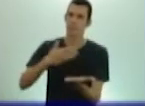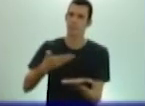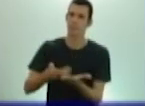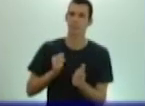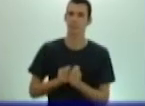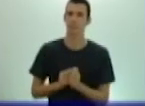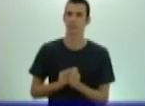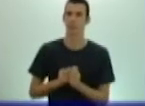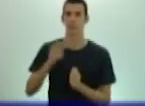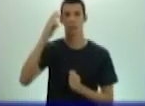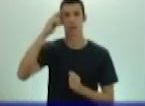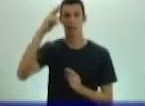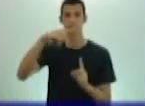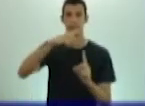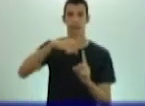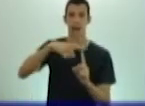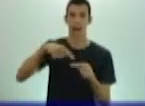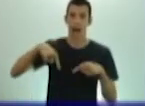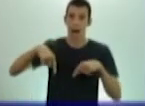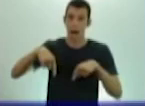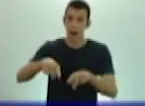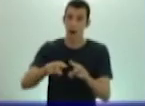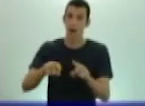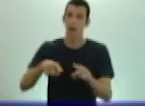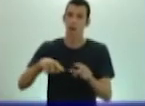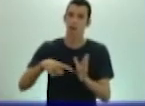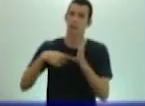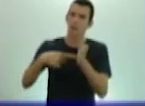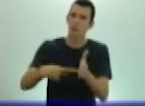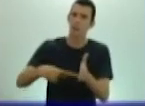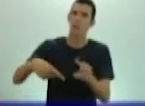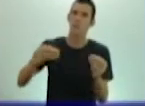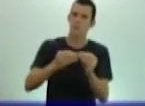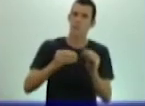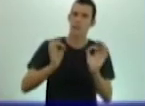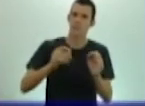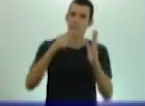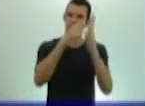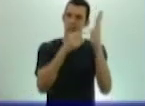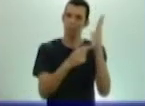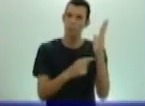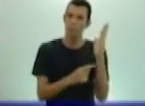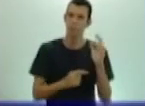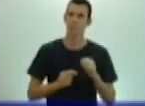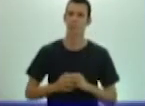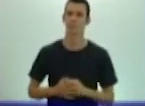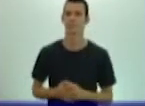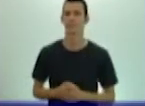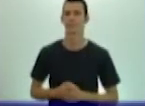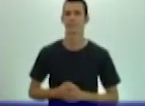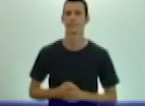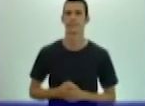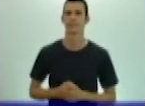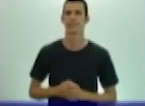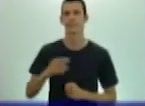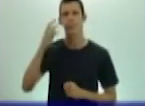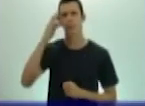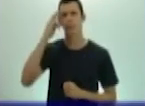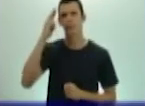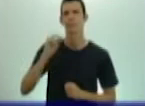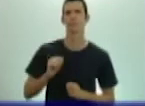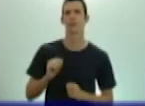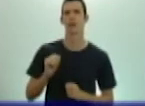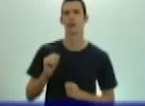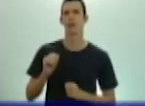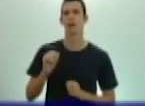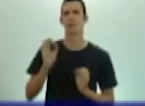que le vamos a orientar a continuación están relacionadas con estas medidas. Recuerden que esta Revolución de Octubre, además